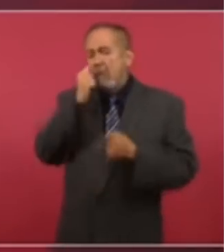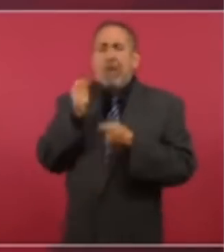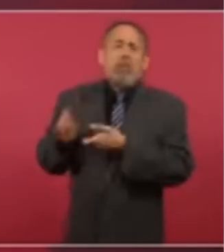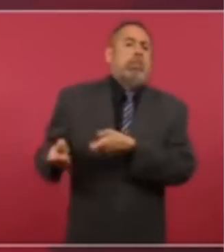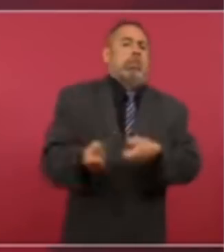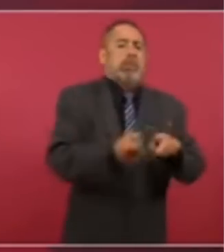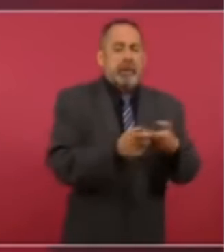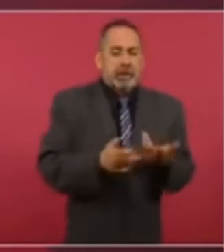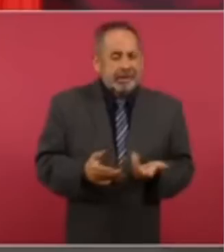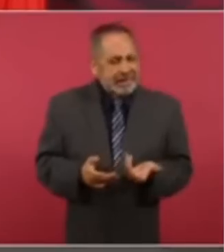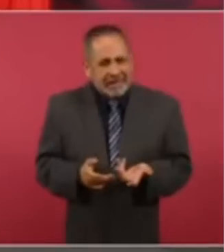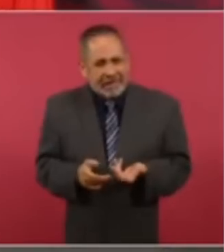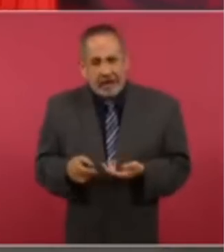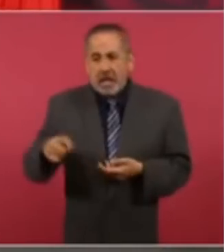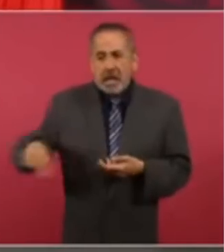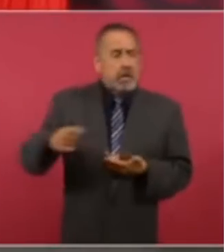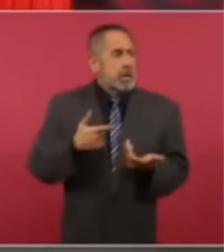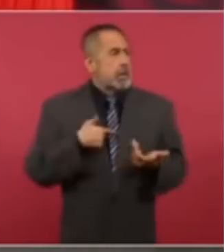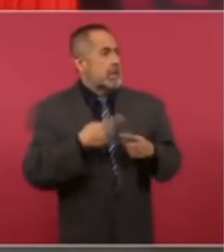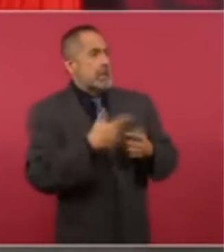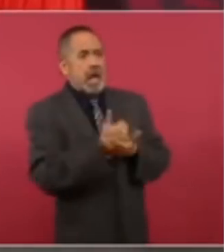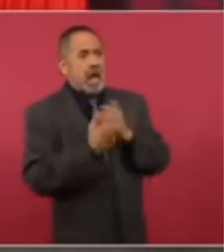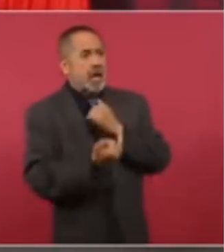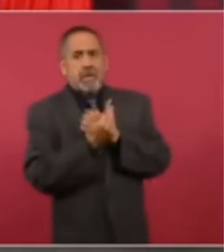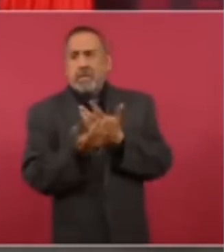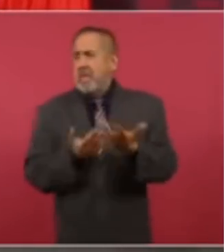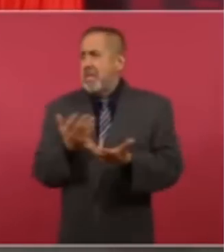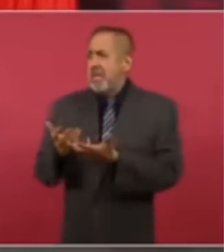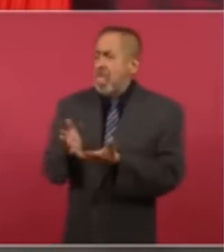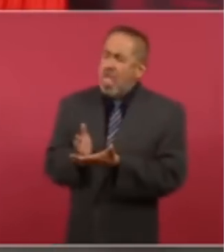cuando ya los empujaron a tomar el camino de las conductas antisociales,